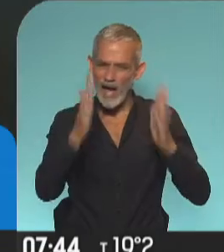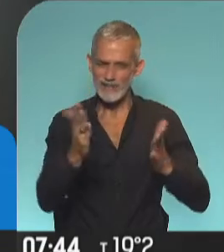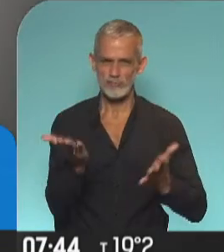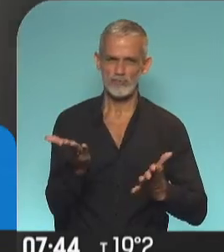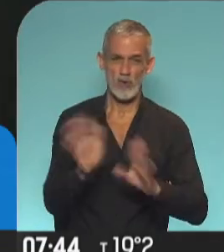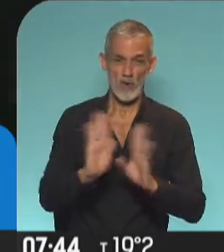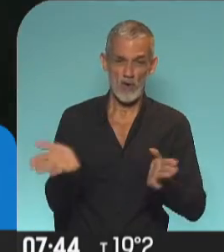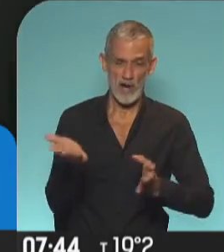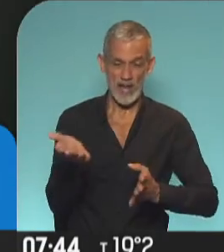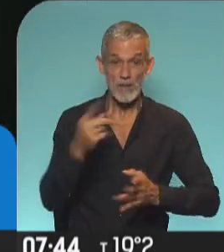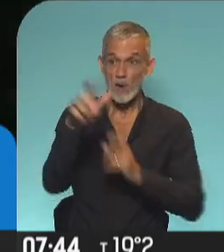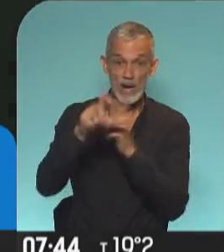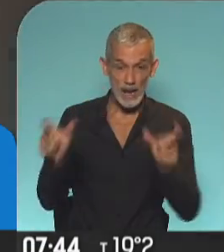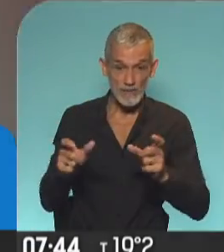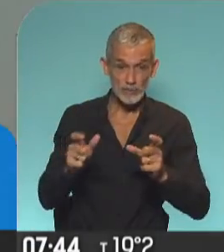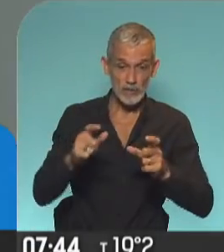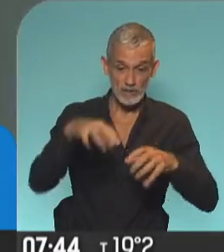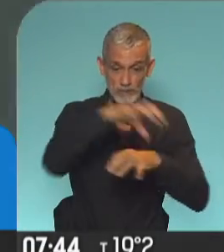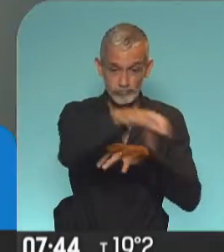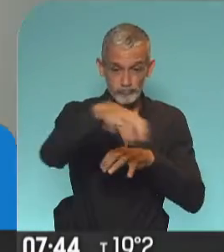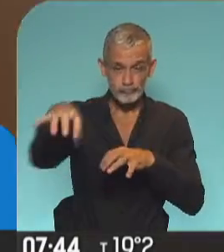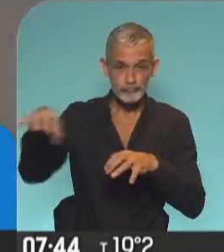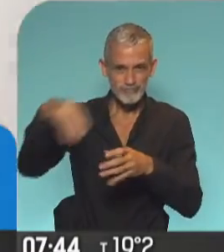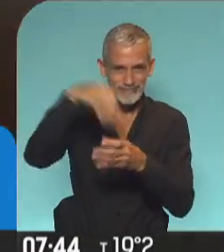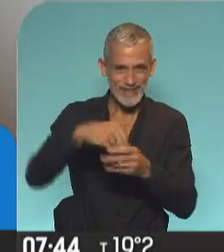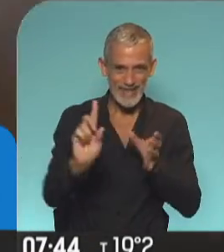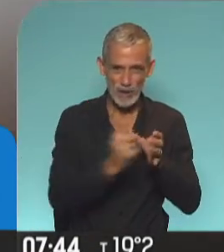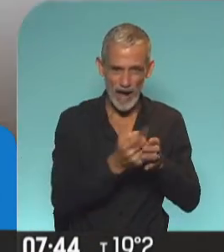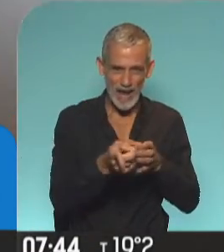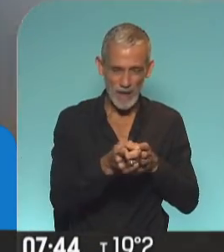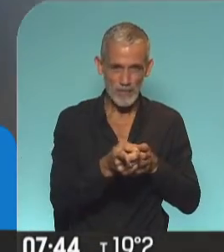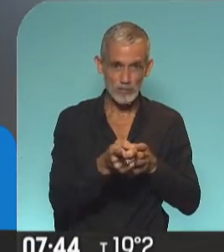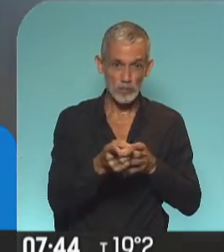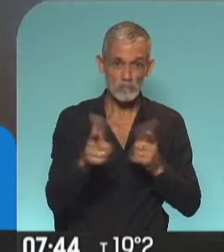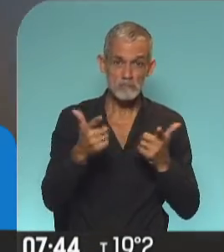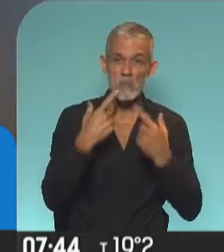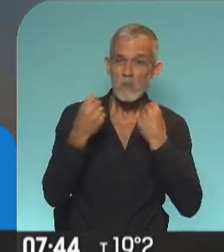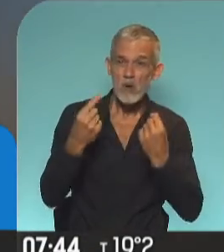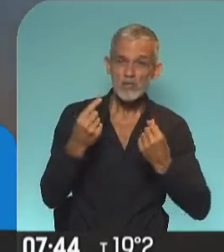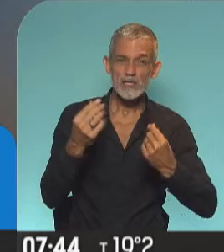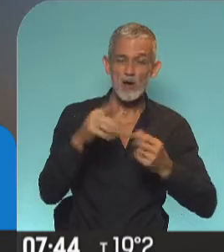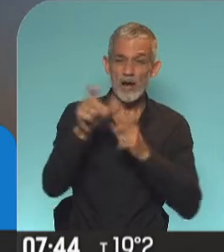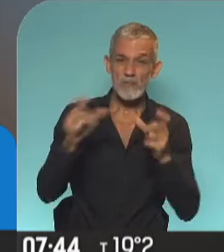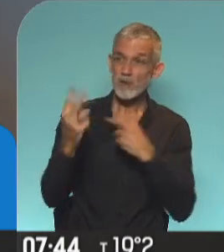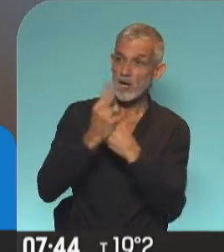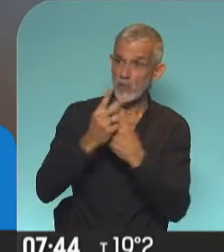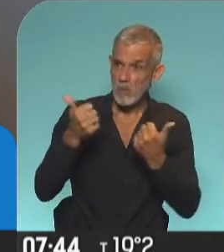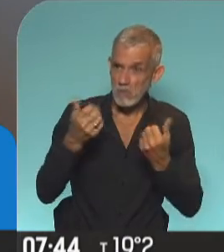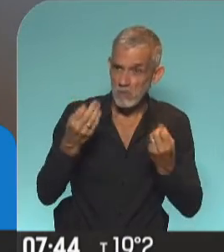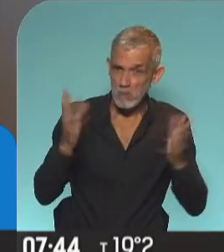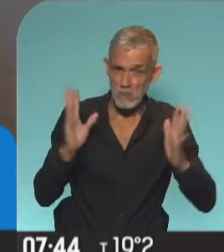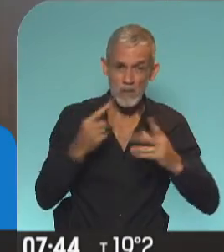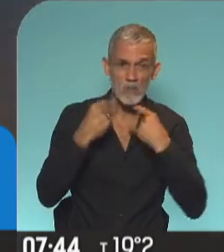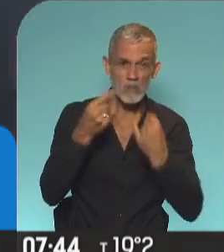mismo las personas que estaban en los centros de aislamiento no tenían ninguna queja hasta con la gente que la cuidaba en los lugares,